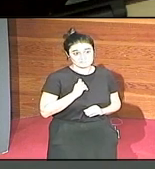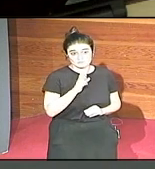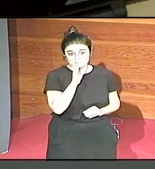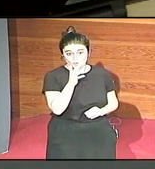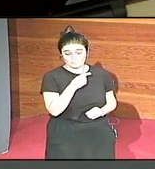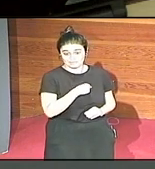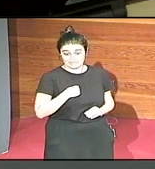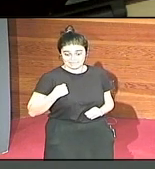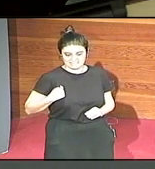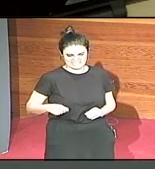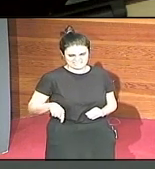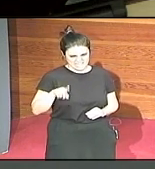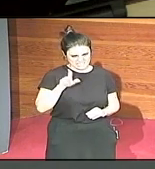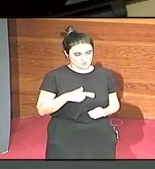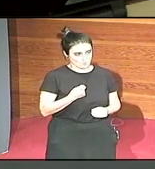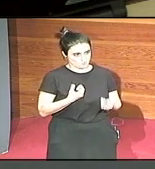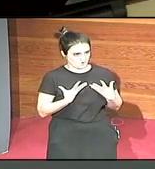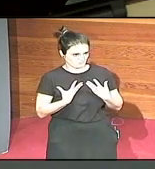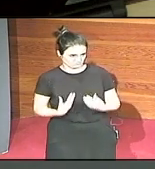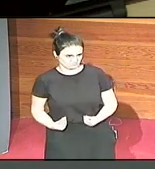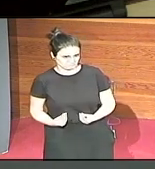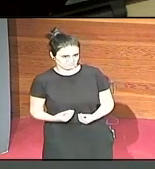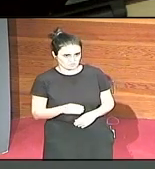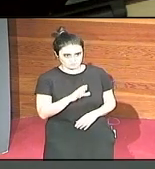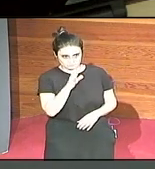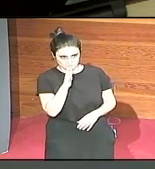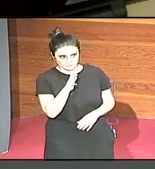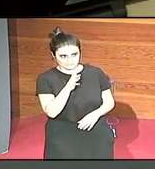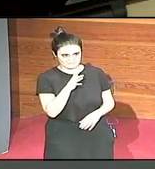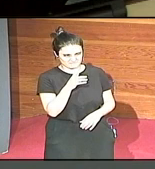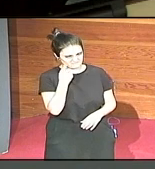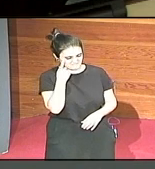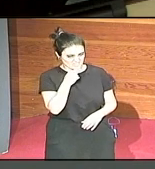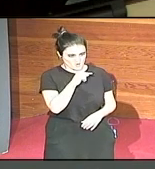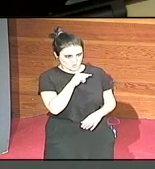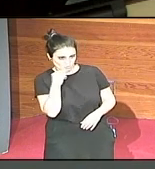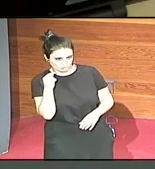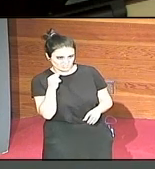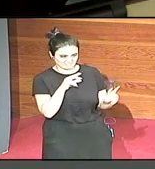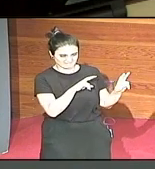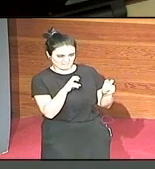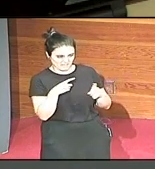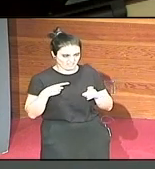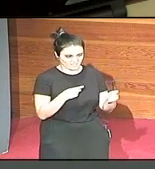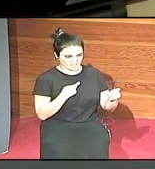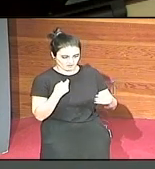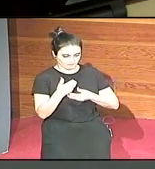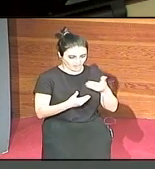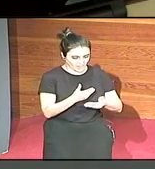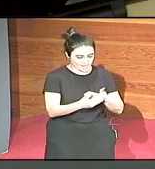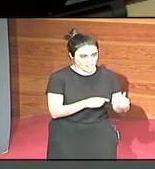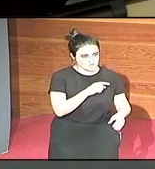obviamente está disgustada en parte por cómo está llevando Rusia todo este asunto. Y a